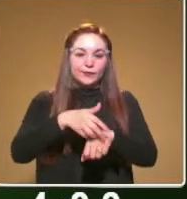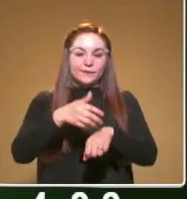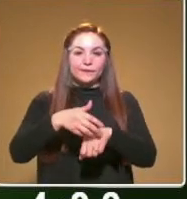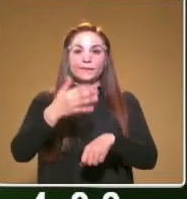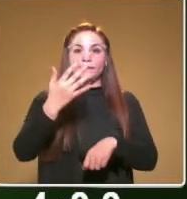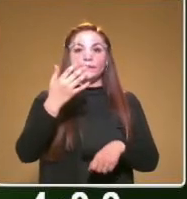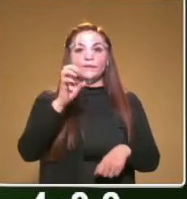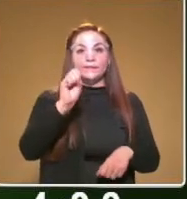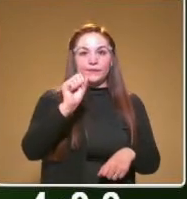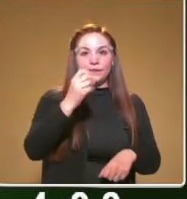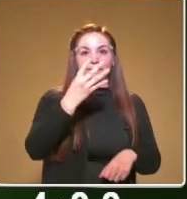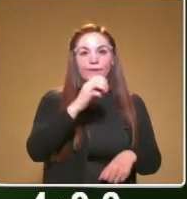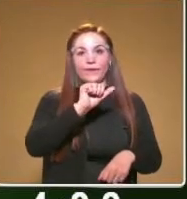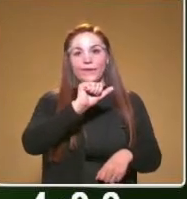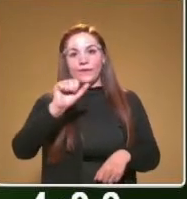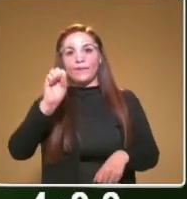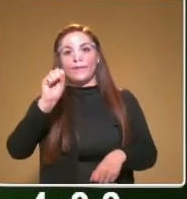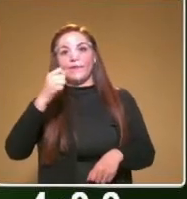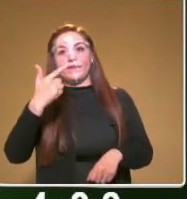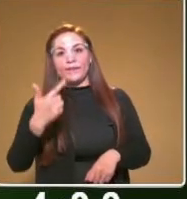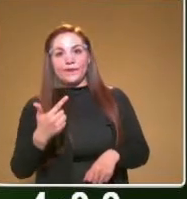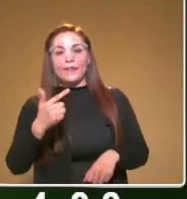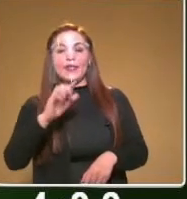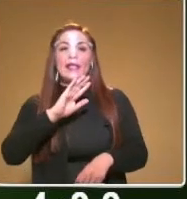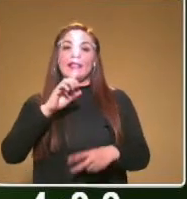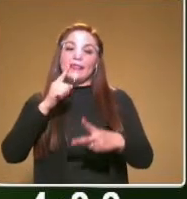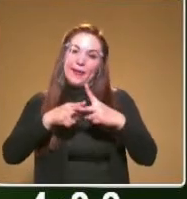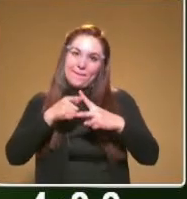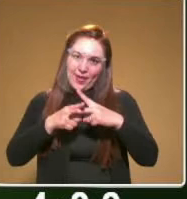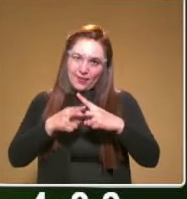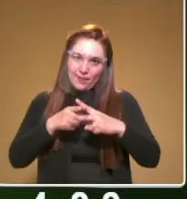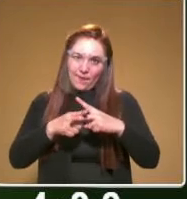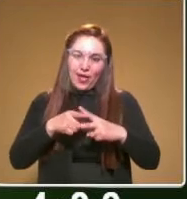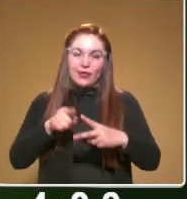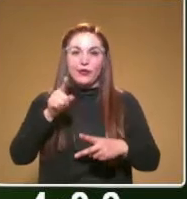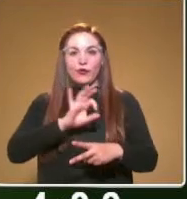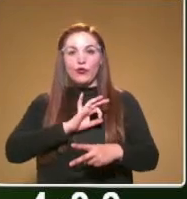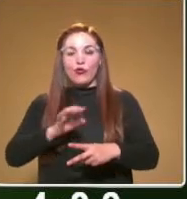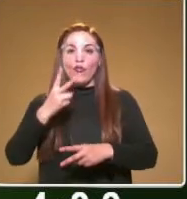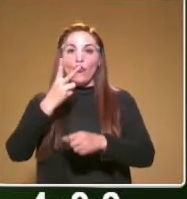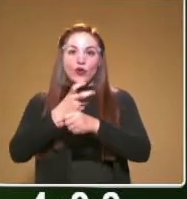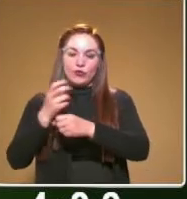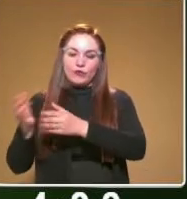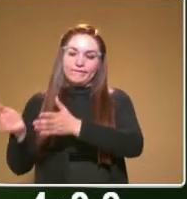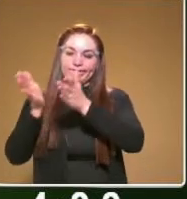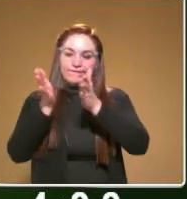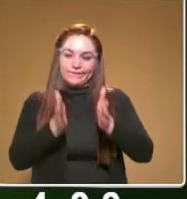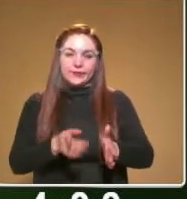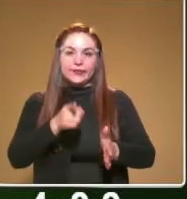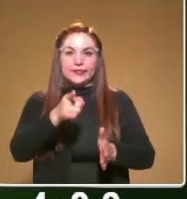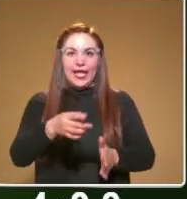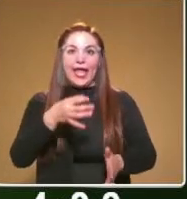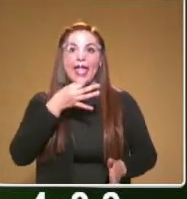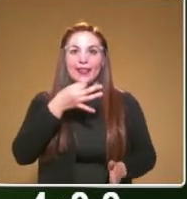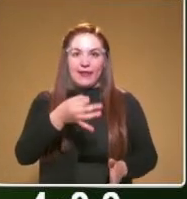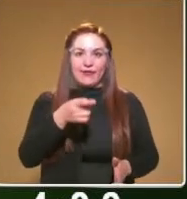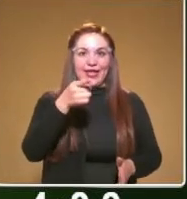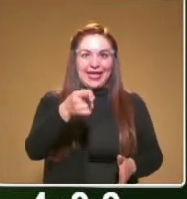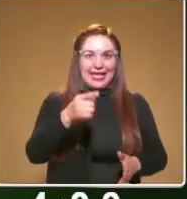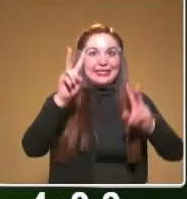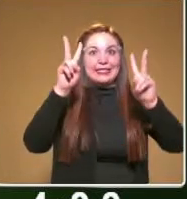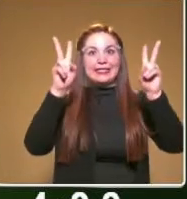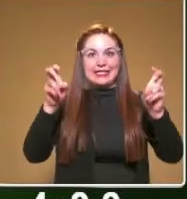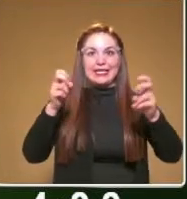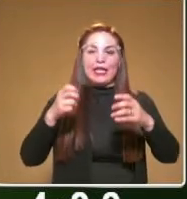la 67 de tu libro de desafíos matemáticos, pertenece al segundo bloque y como te había dicho, este tema tú ya lo viste a